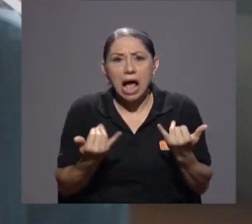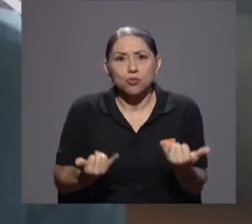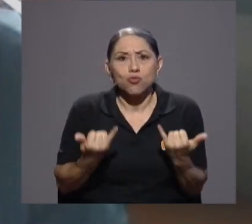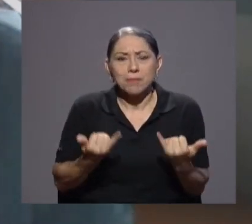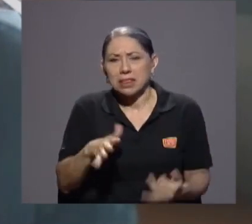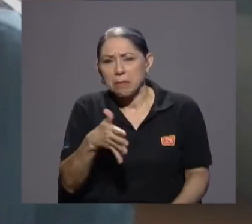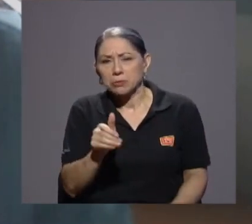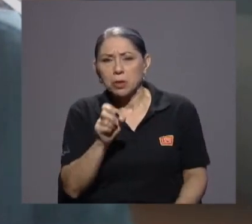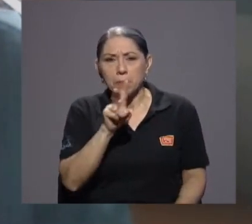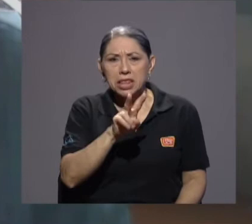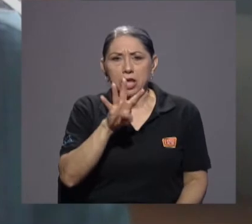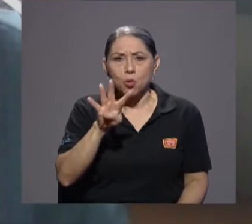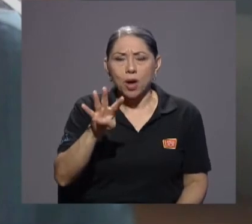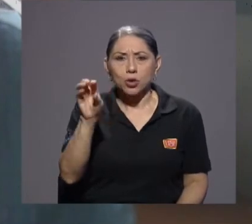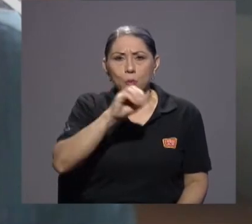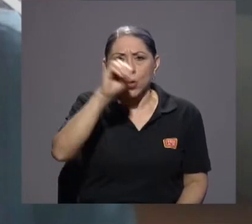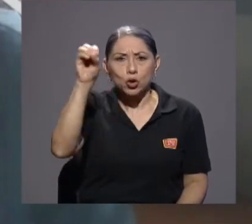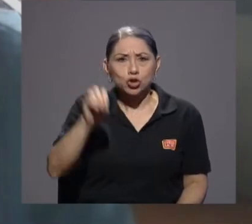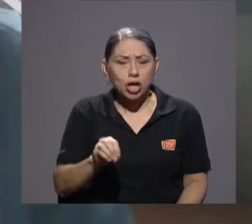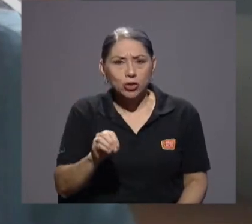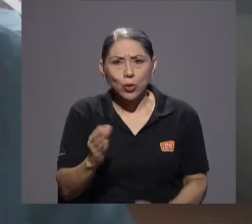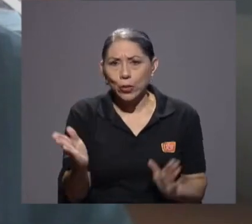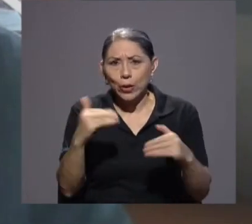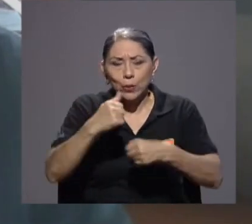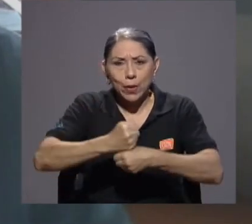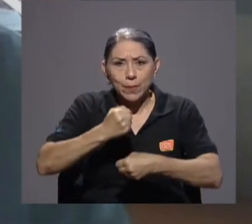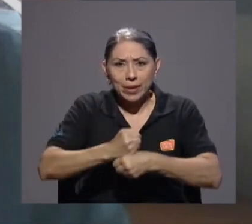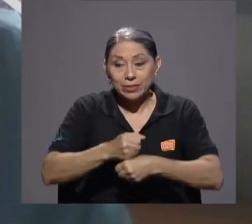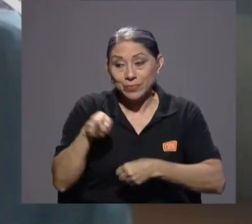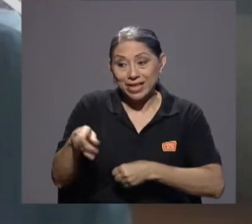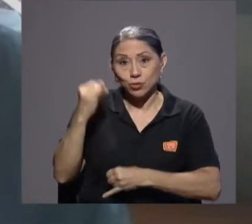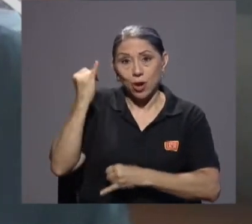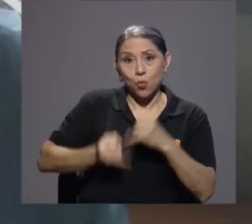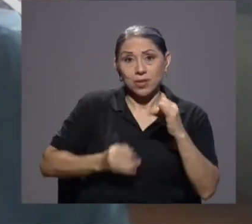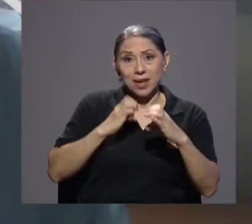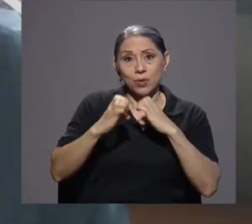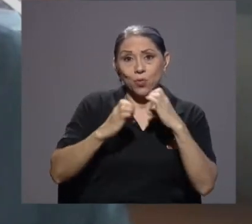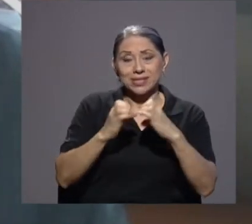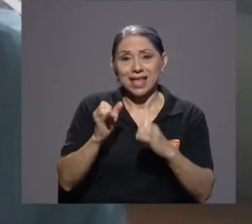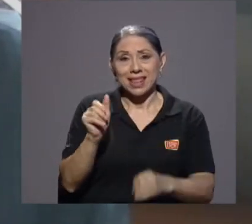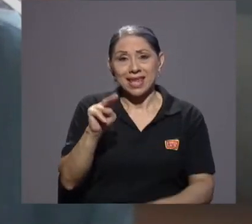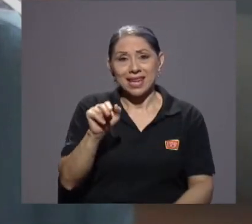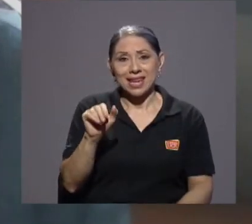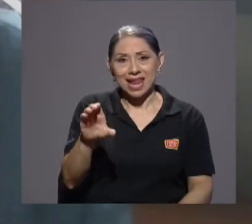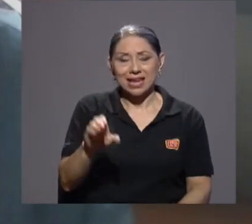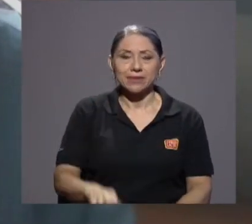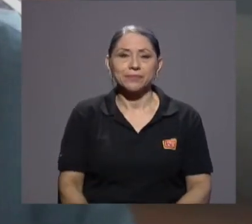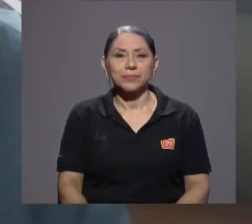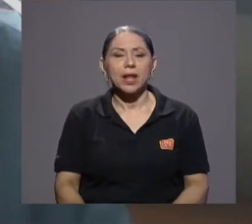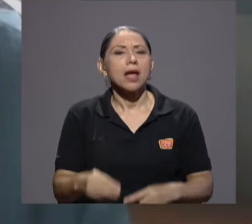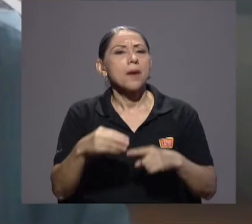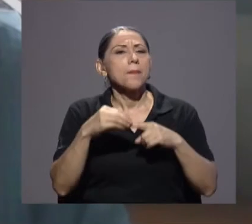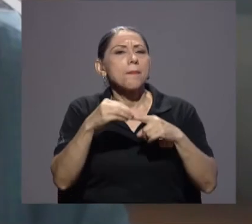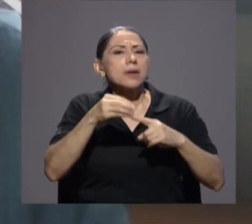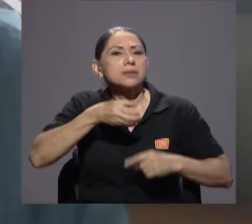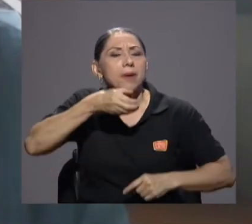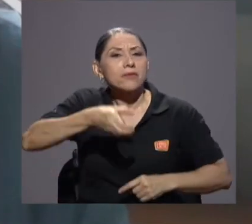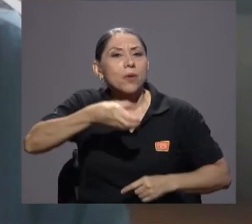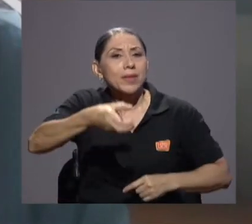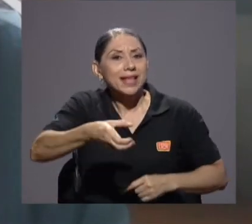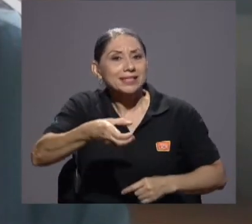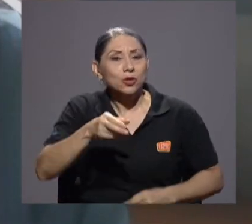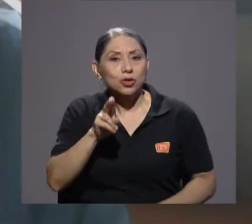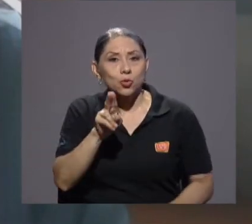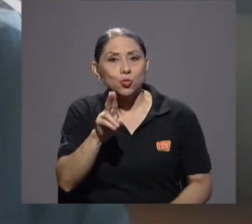un 24%, según la última encuesta de INEC. De manera que la principal recomendación que tiene que dar